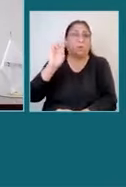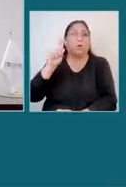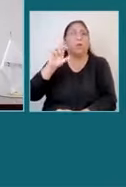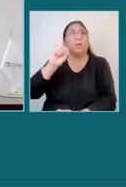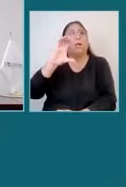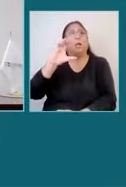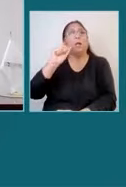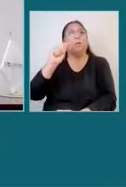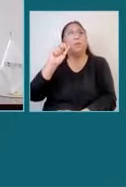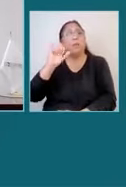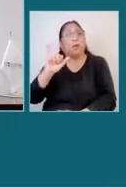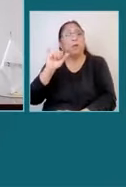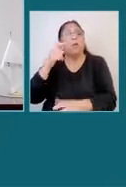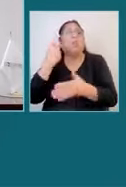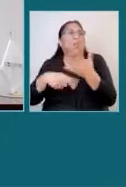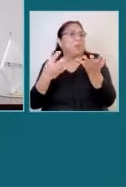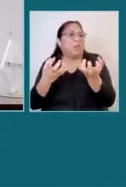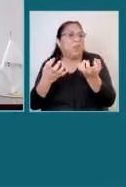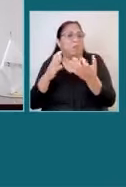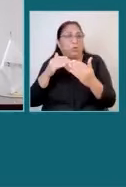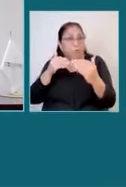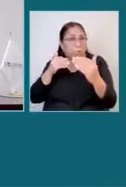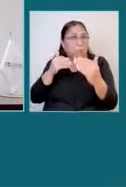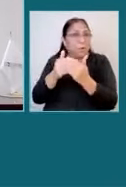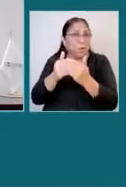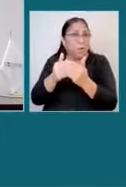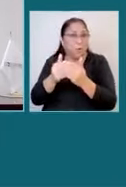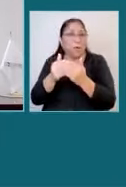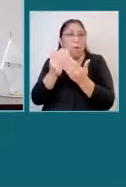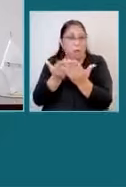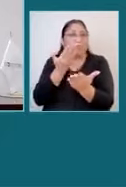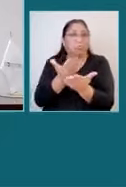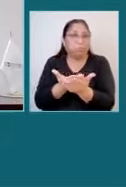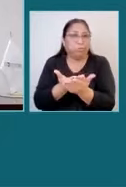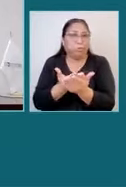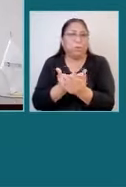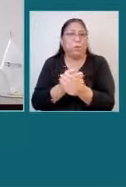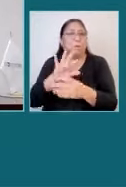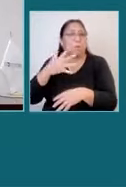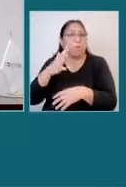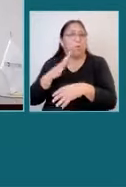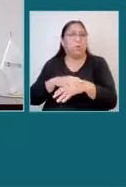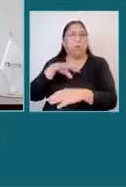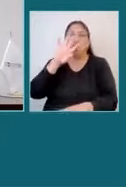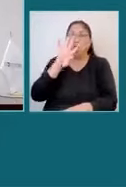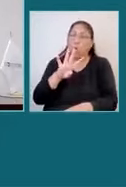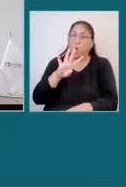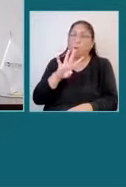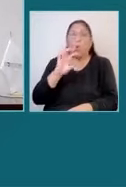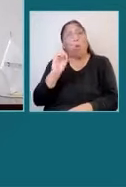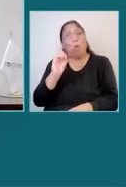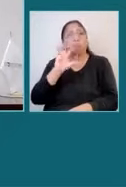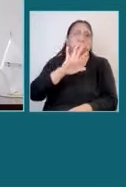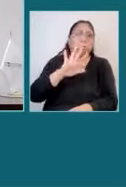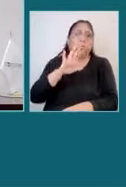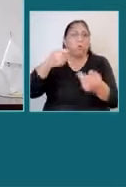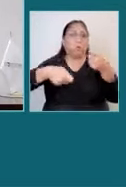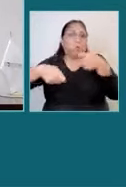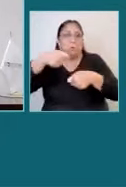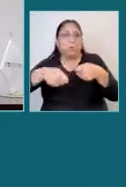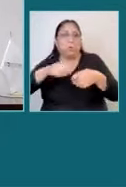lo que buscamos es poder llegar a concretar alrededor de 4 o 5